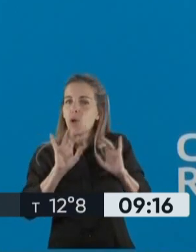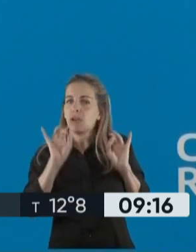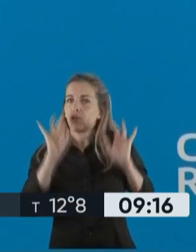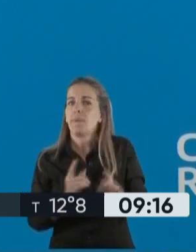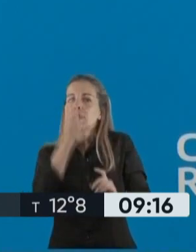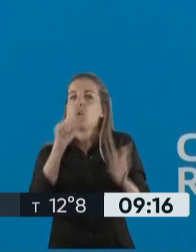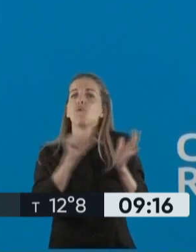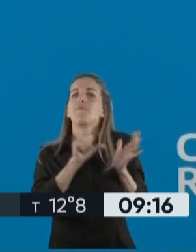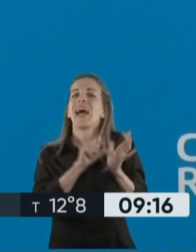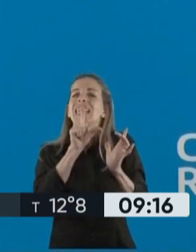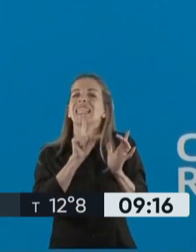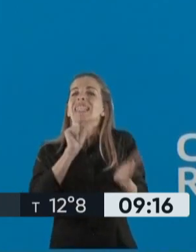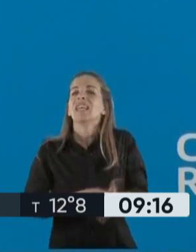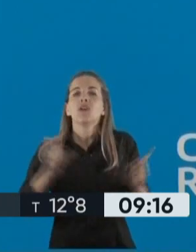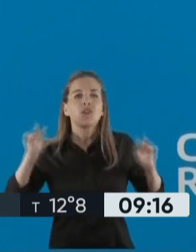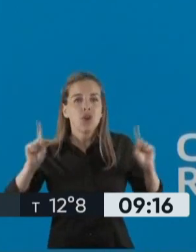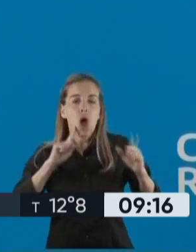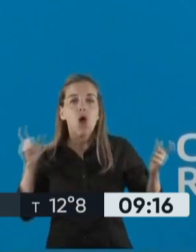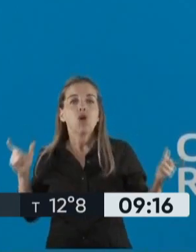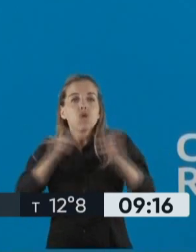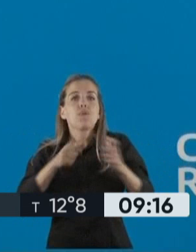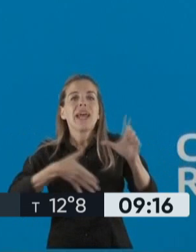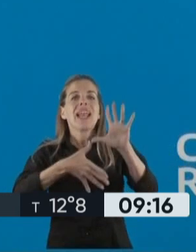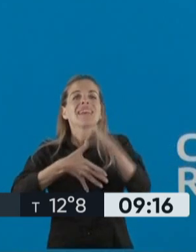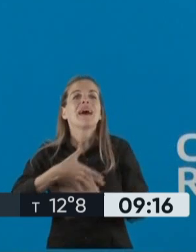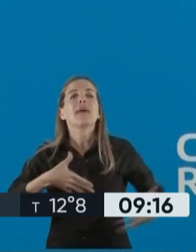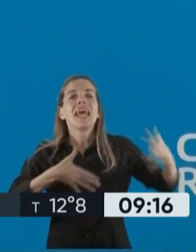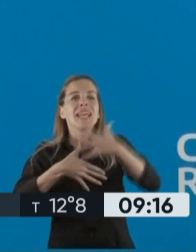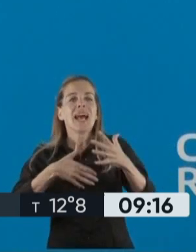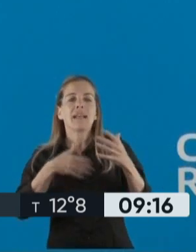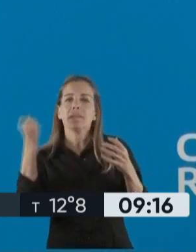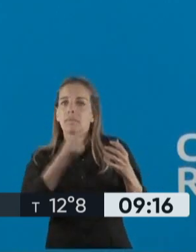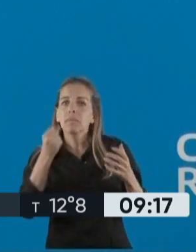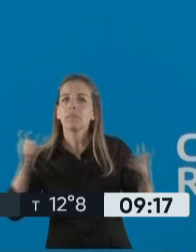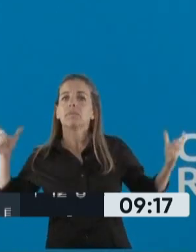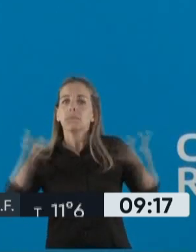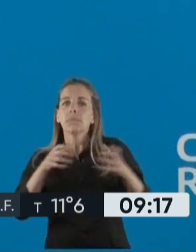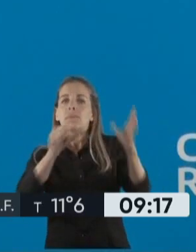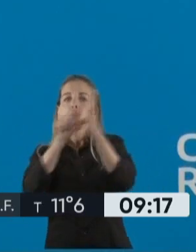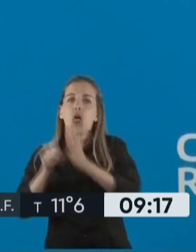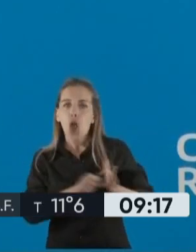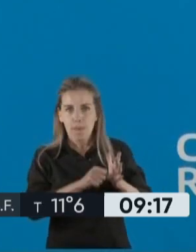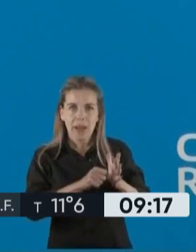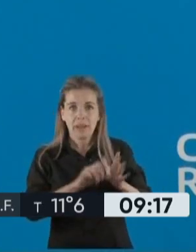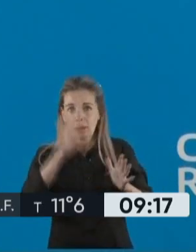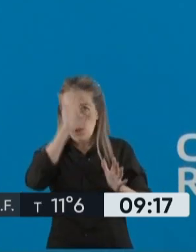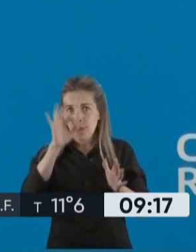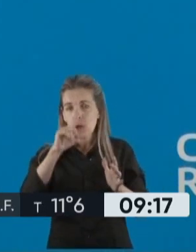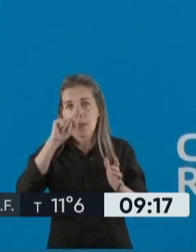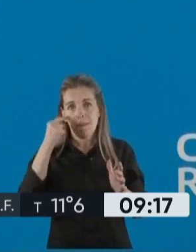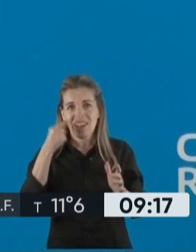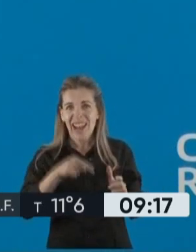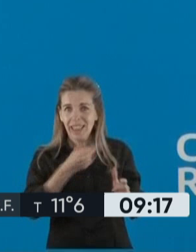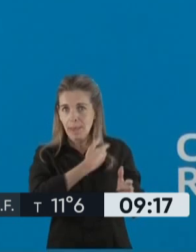un país en particular, sino que si estamos hablando de cumbre de las Américas, tiene que ser una cumbre sin exclusiones. Esta es la postura del presidente, es la que está